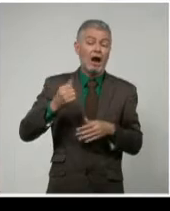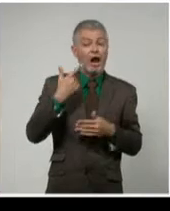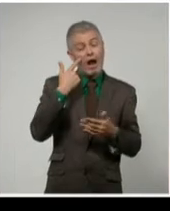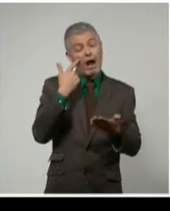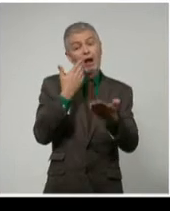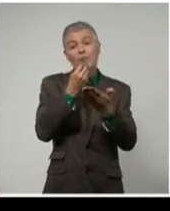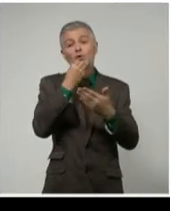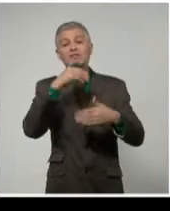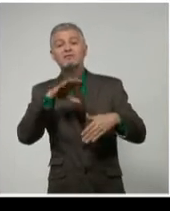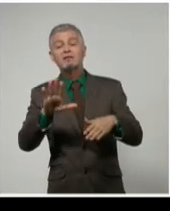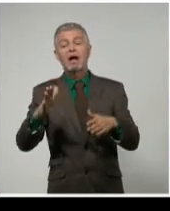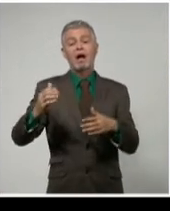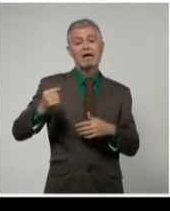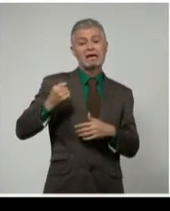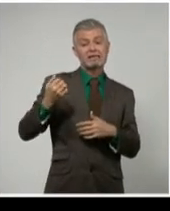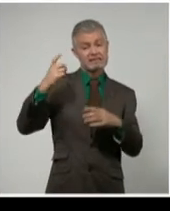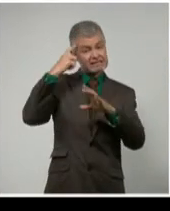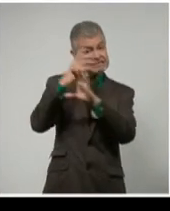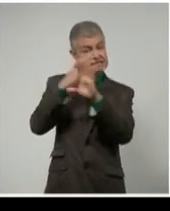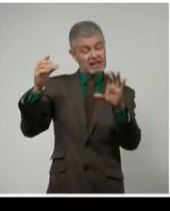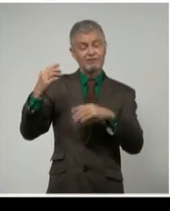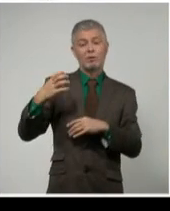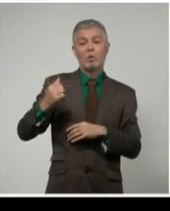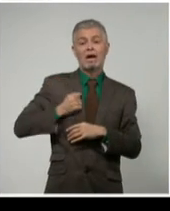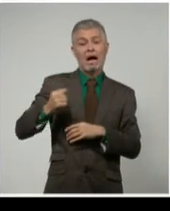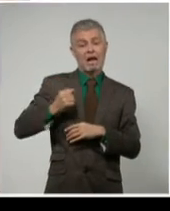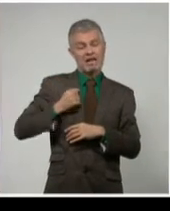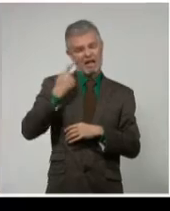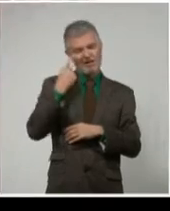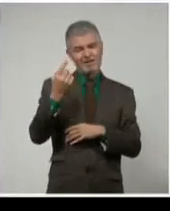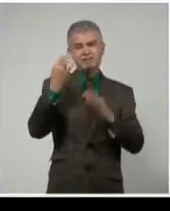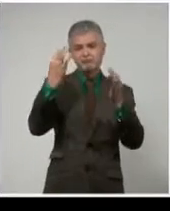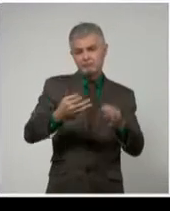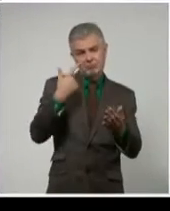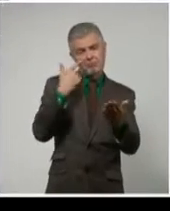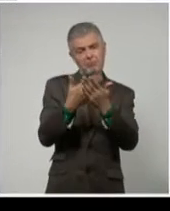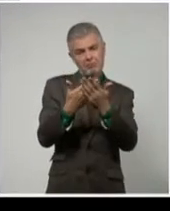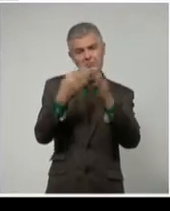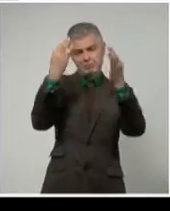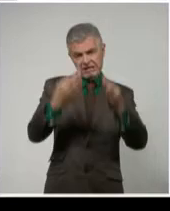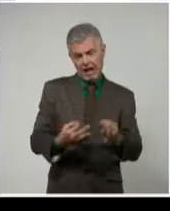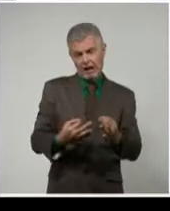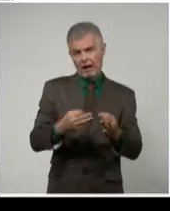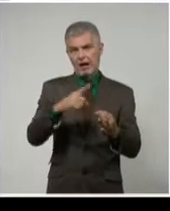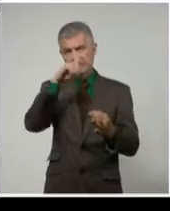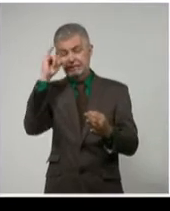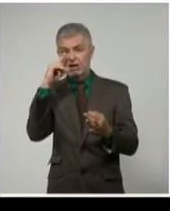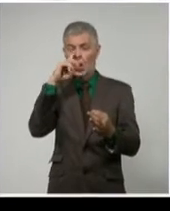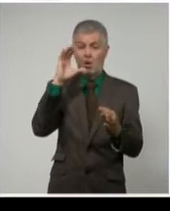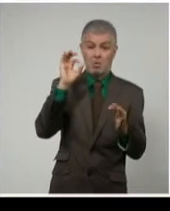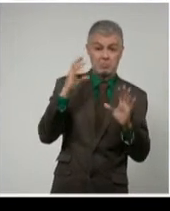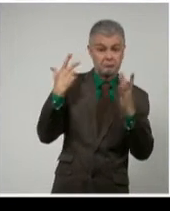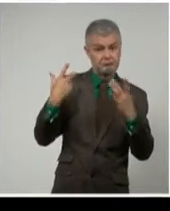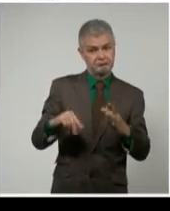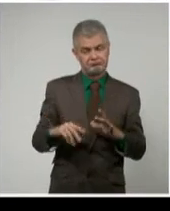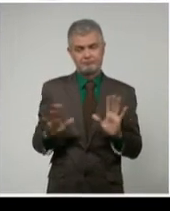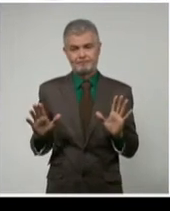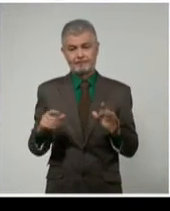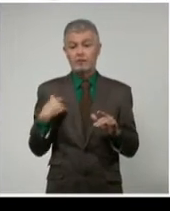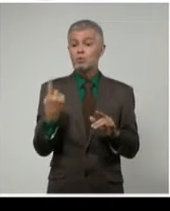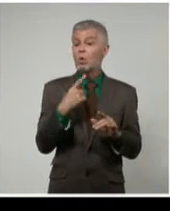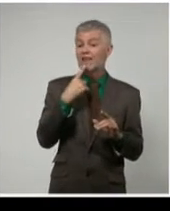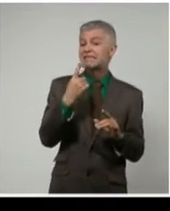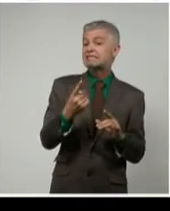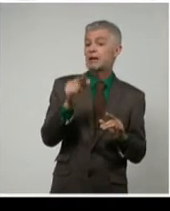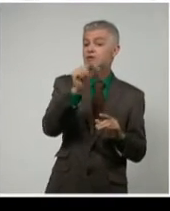que esta sobreexposición pudo haber provocado el daño. No estamos negando que estas personas sintieron los síntomas, no estamos negando